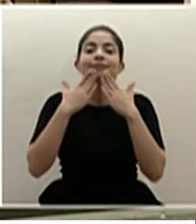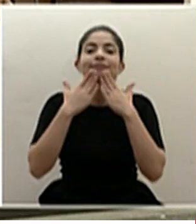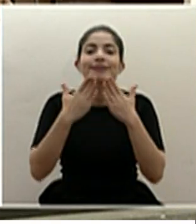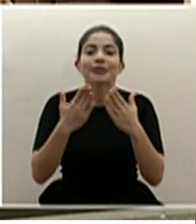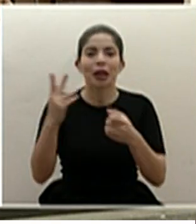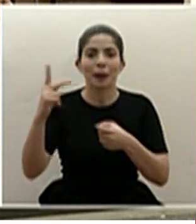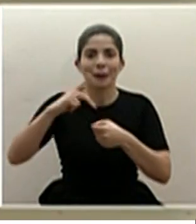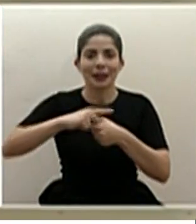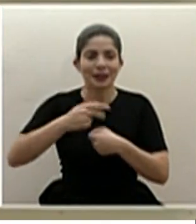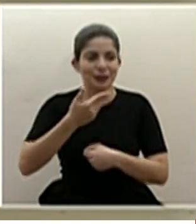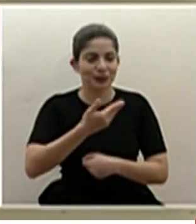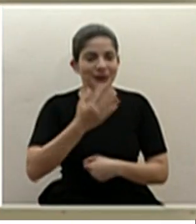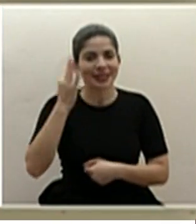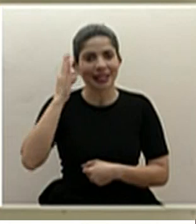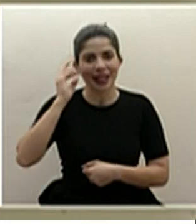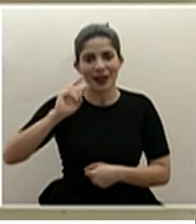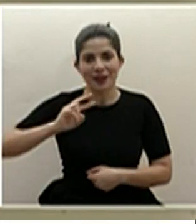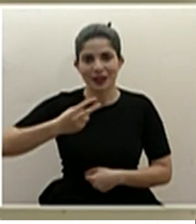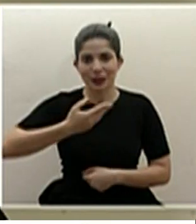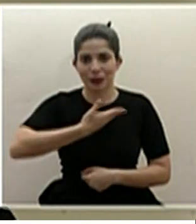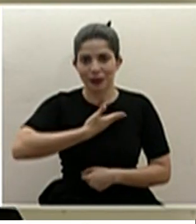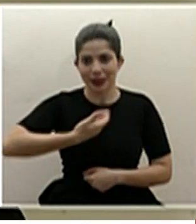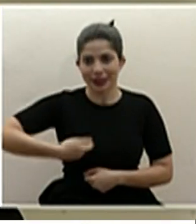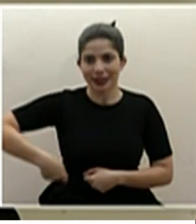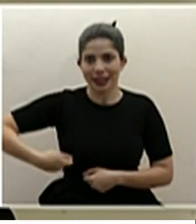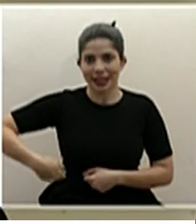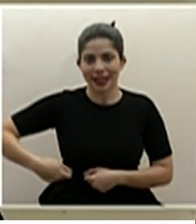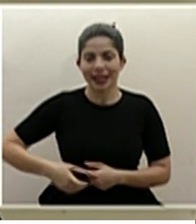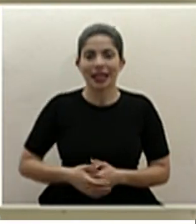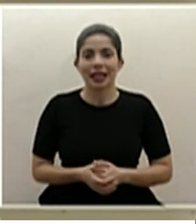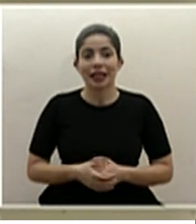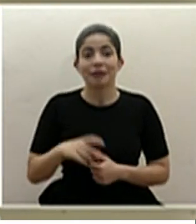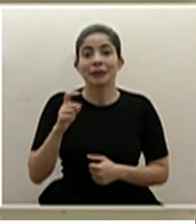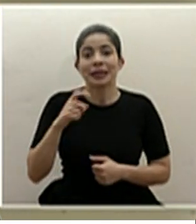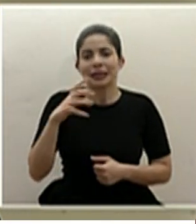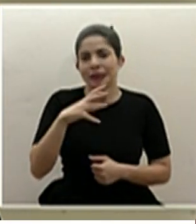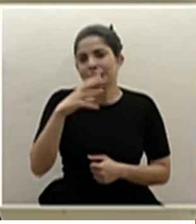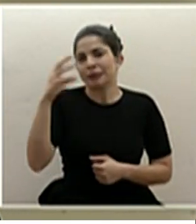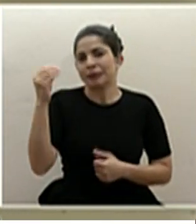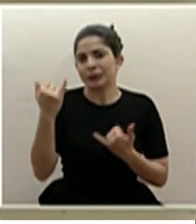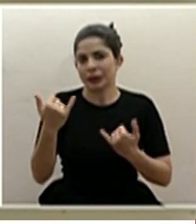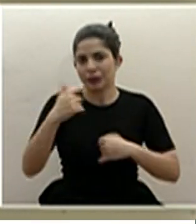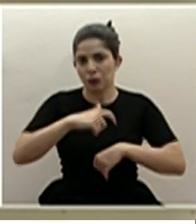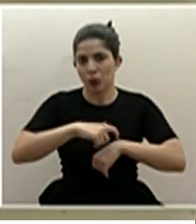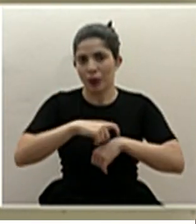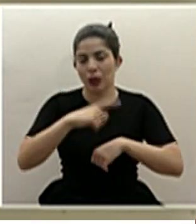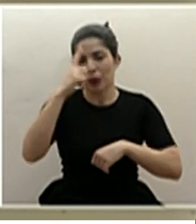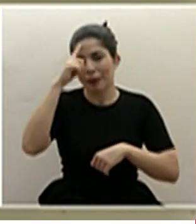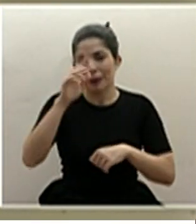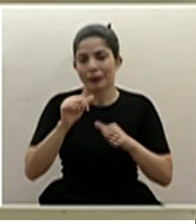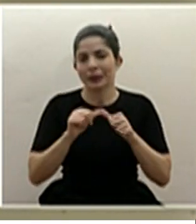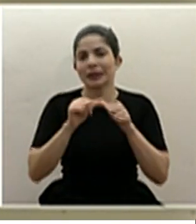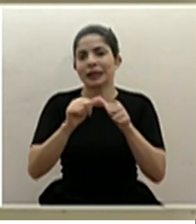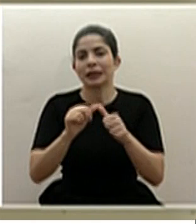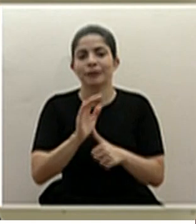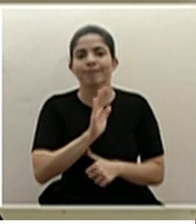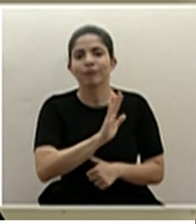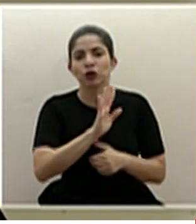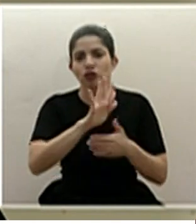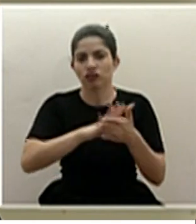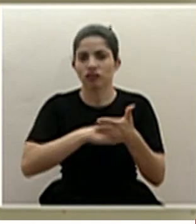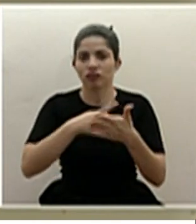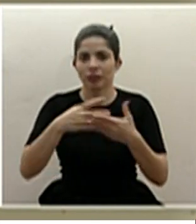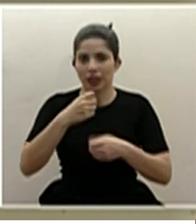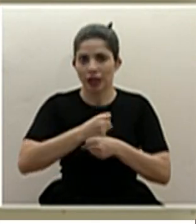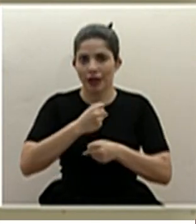Agradecemos la participación de la señora vicepresidenta, quien deberá retirarse en este momento para continuar con su